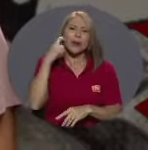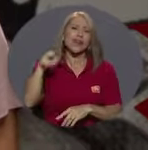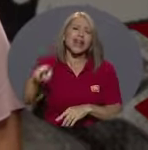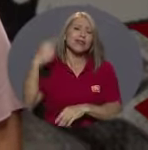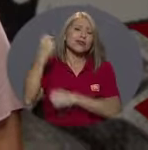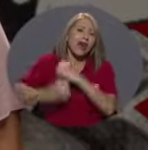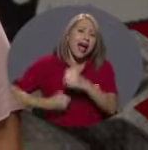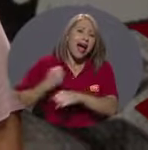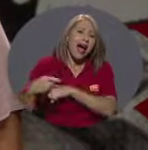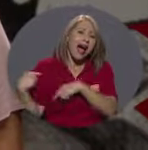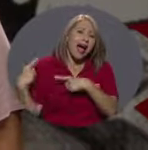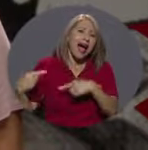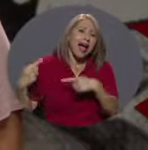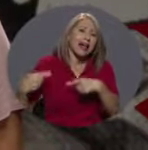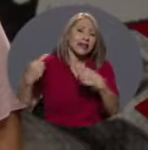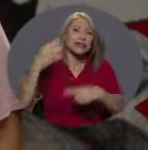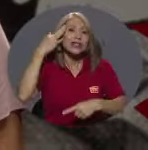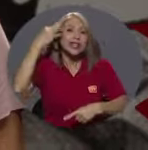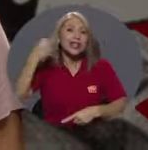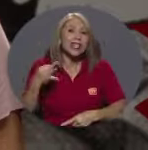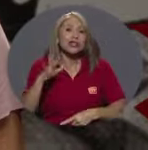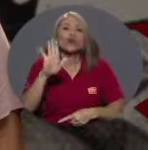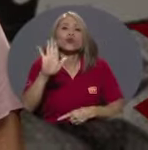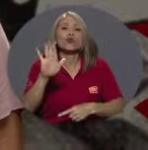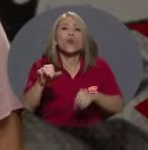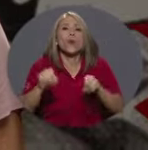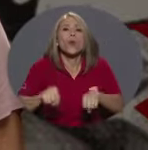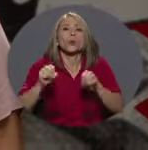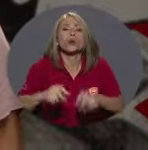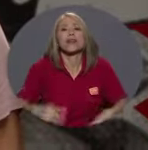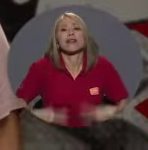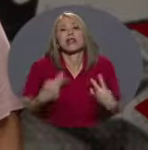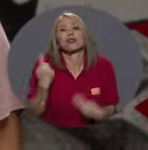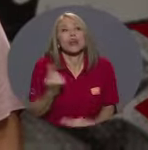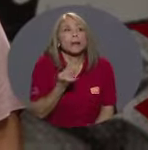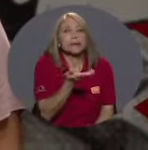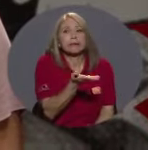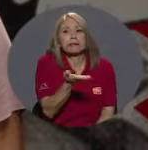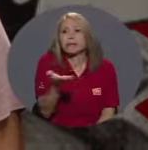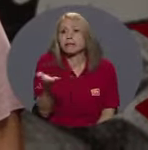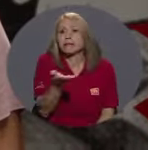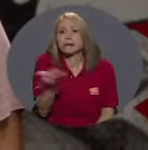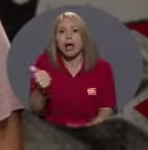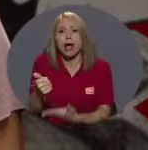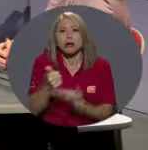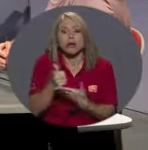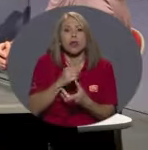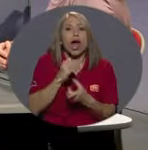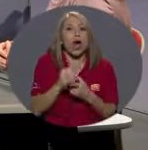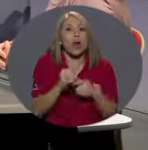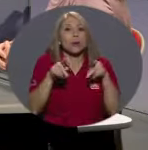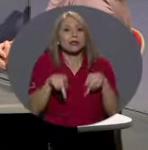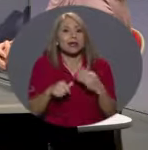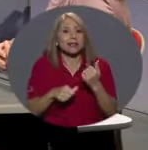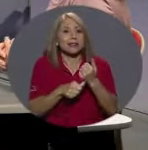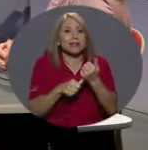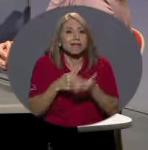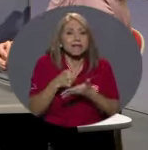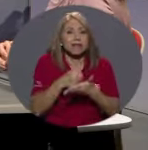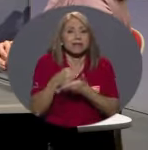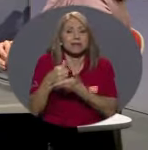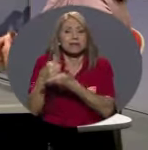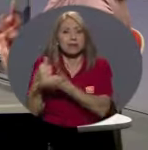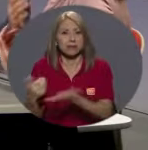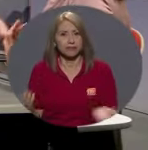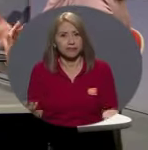pasaron años creyendo que su única opción de vida era pedir ayuda o vivir del asistencialismo, ¿verdad? Entonces creo